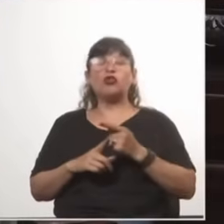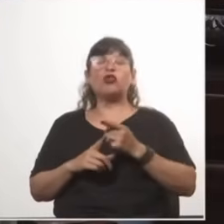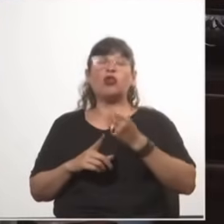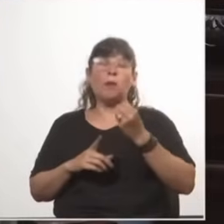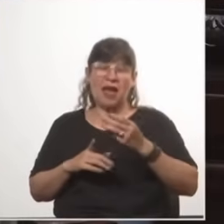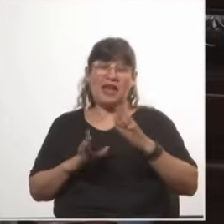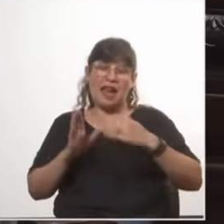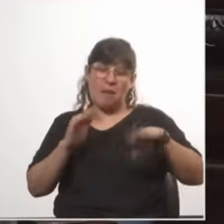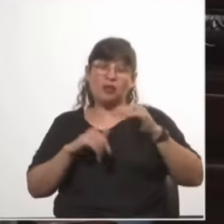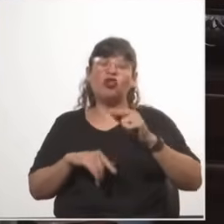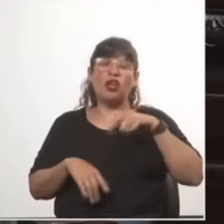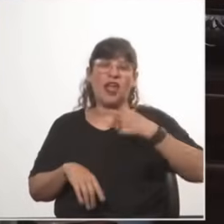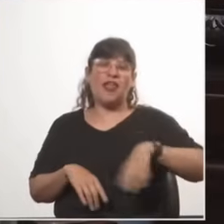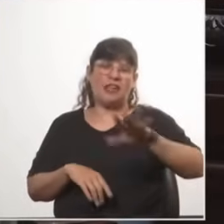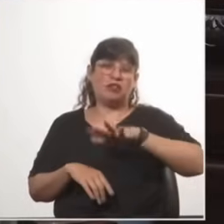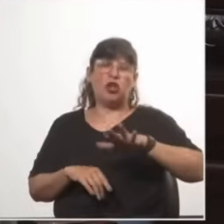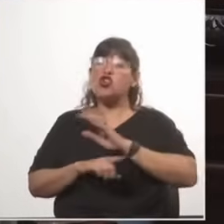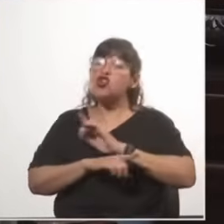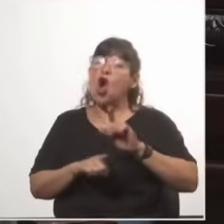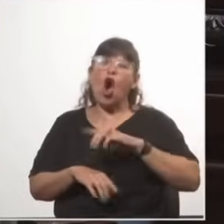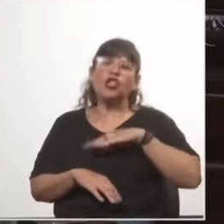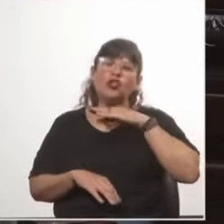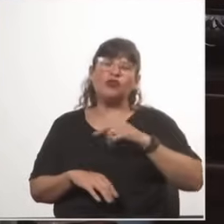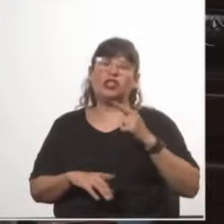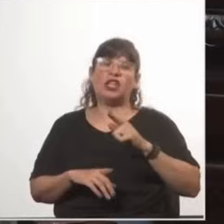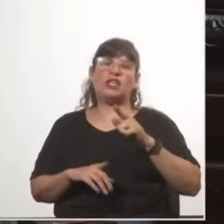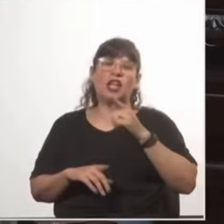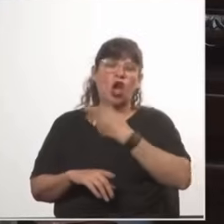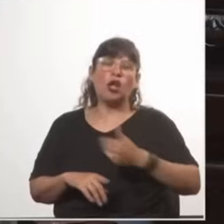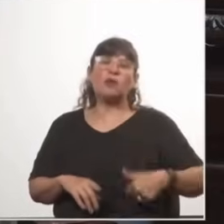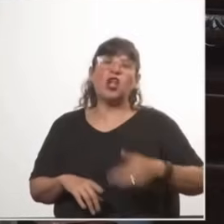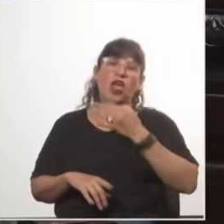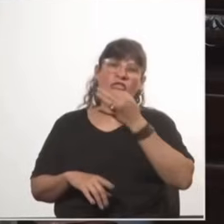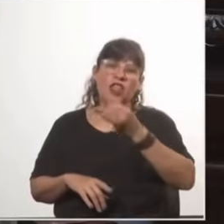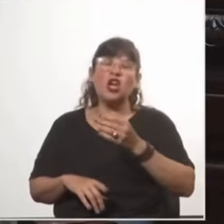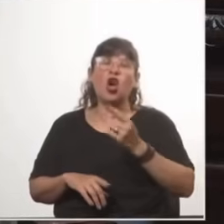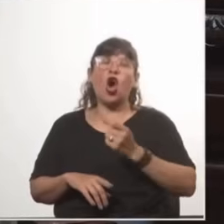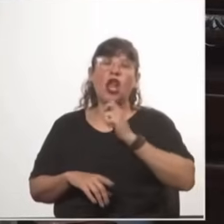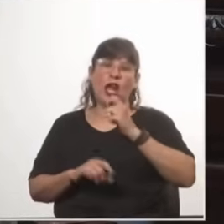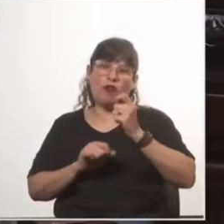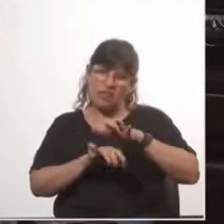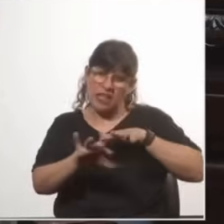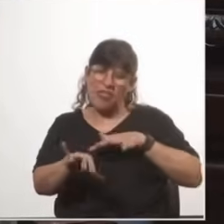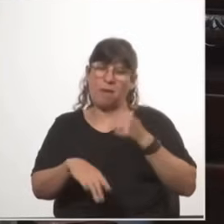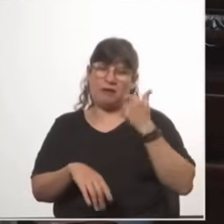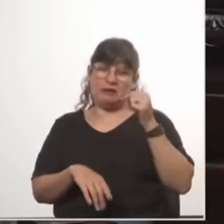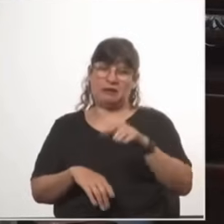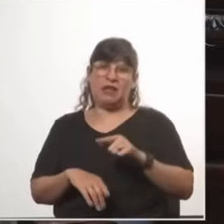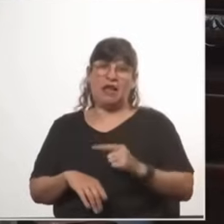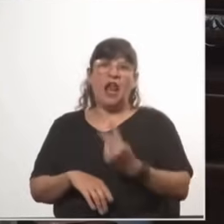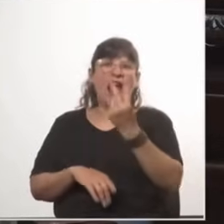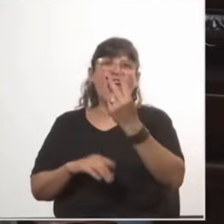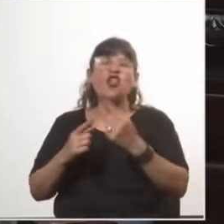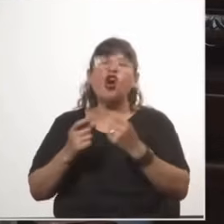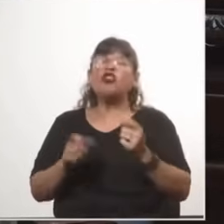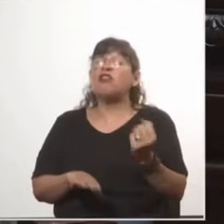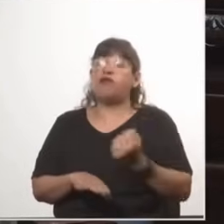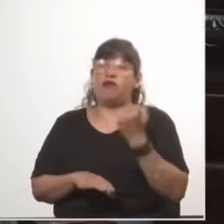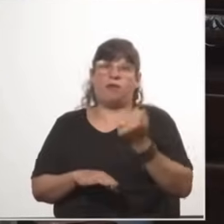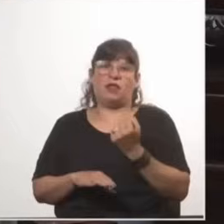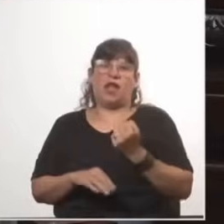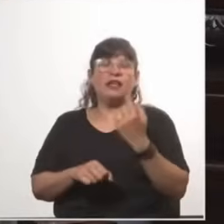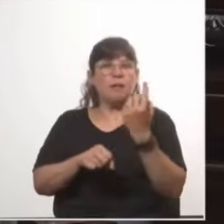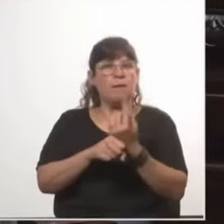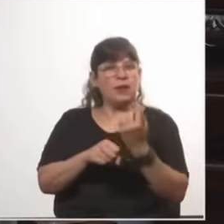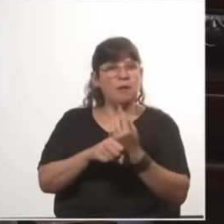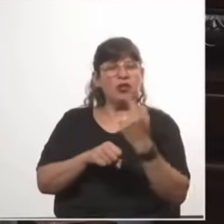sociedad, no es suficiente lo que el presidente dijo en su conferencia de prensa. En dos cosas esenciales. La